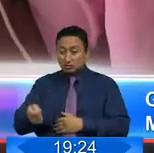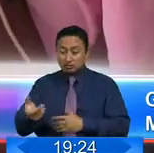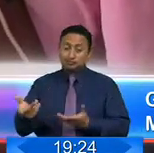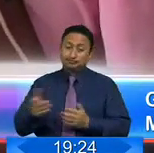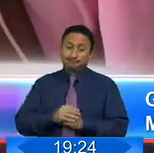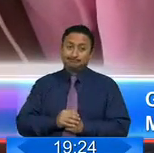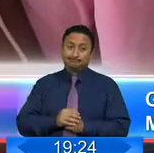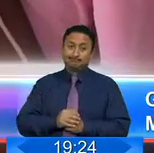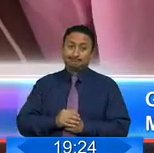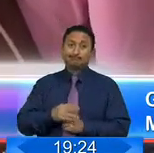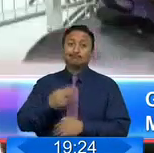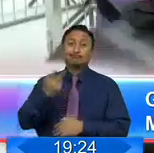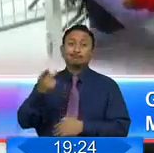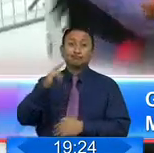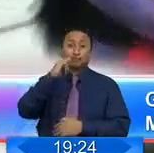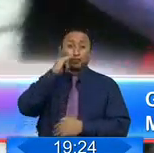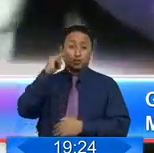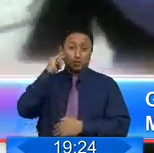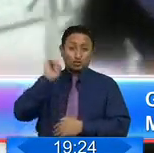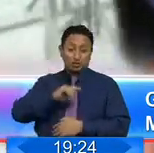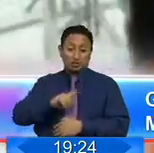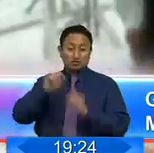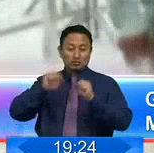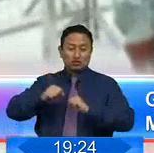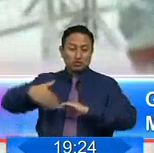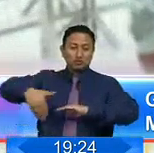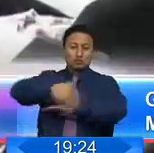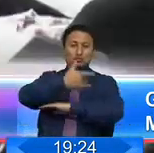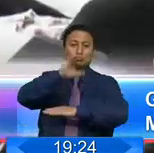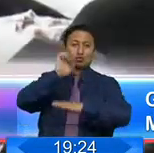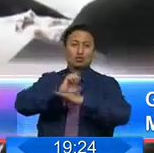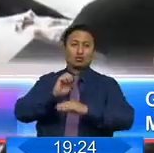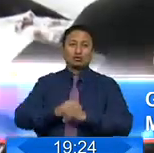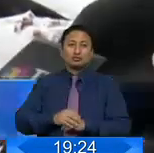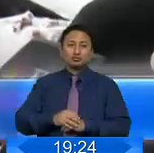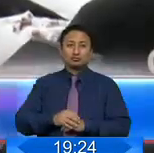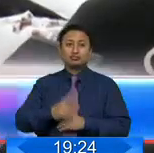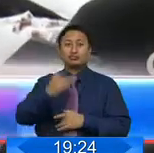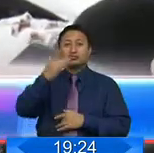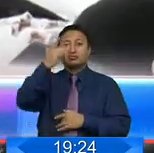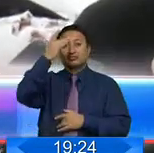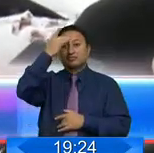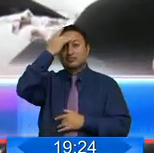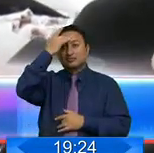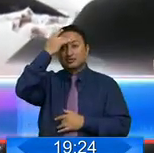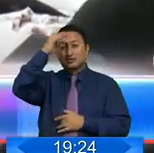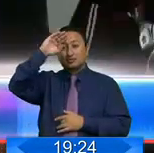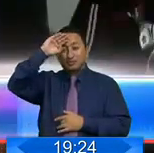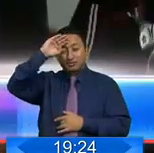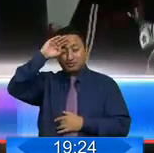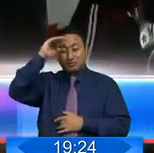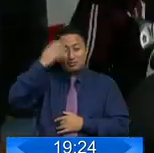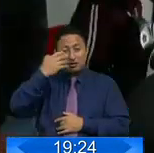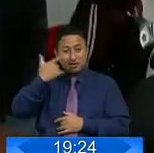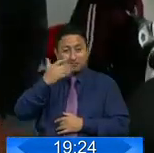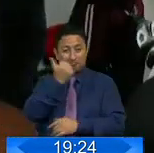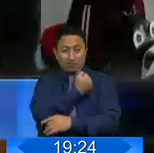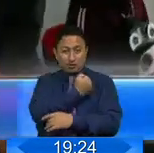para sus niños, garantizando esto su tránsito por Ecuador. Para la fiebre amarilla, todas las vacunas. De asistir a